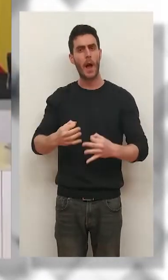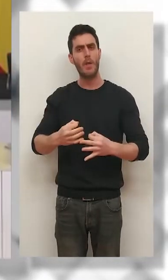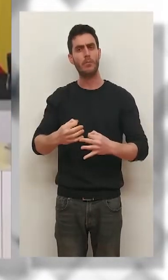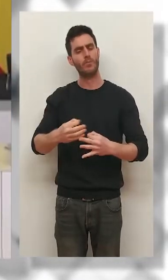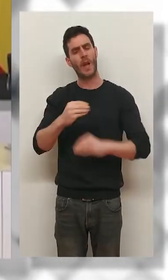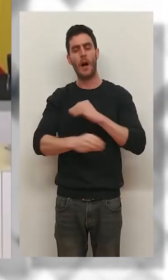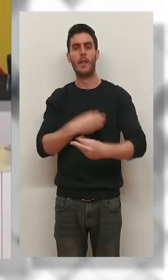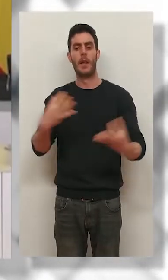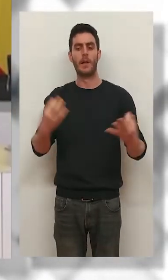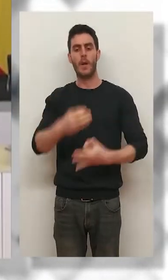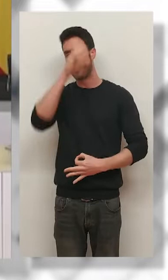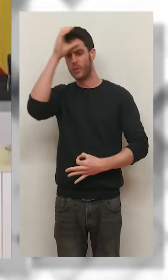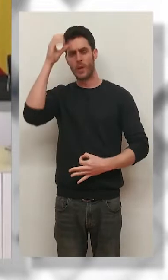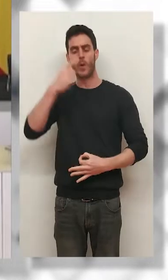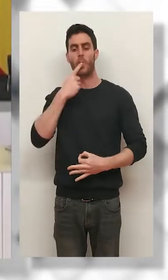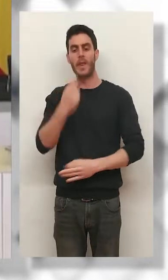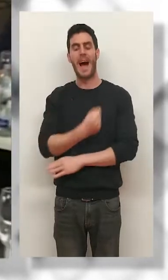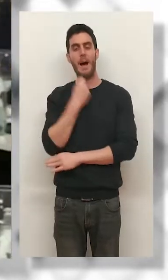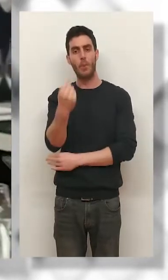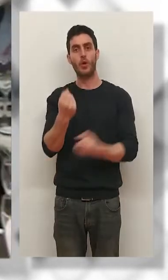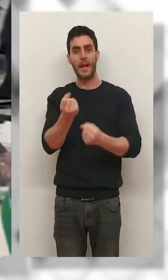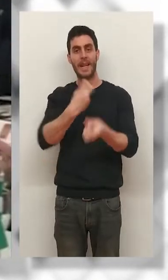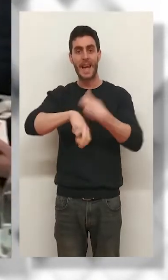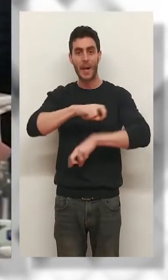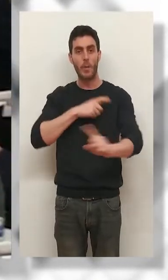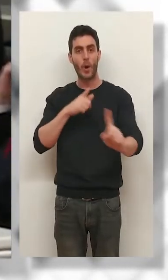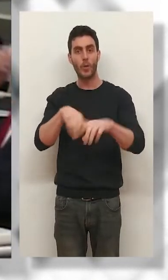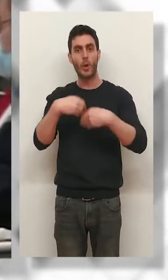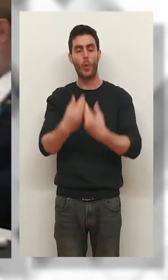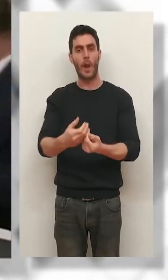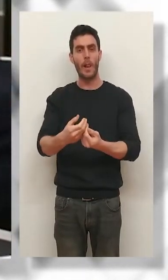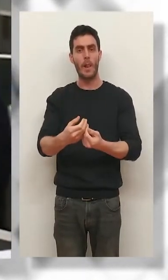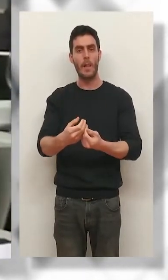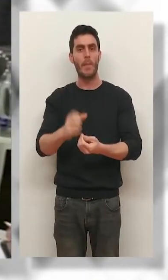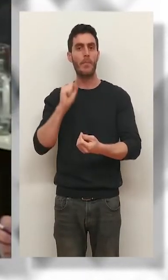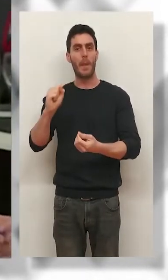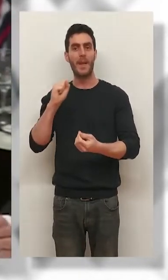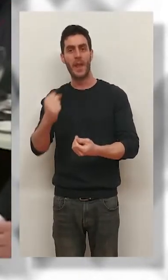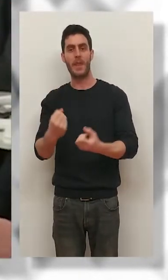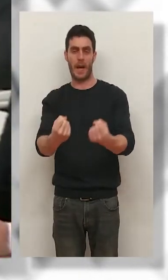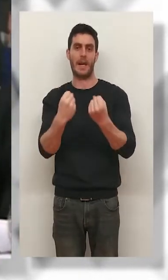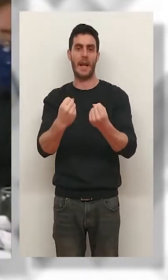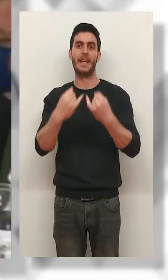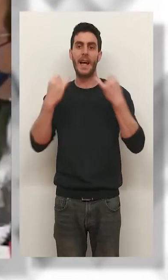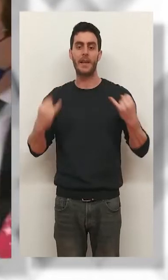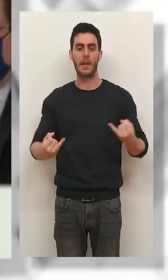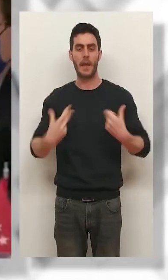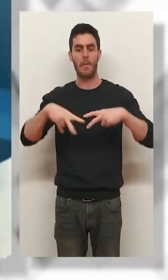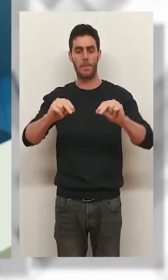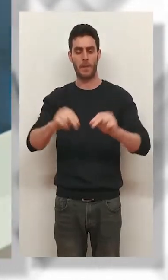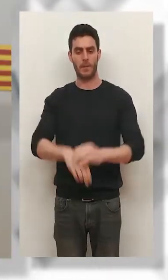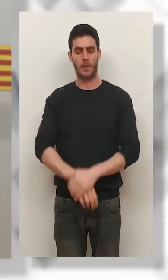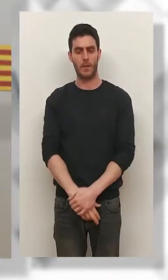este encuentro en el que Andreu apostó por el impulso de las energías renovables para acabar con la dependencia energética.